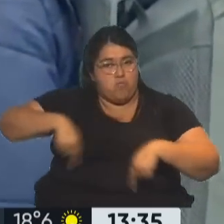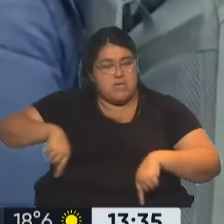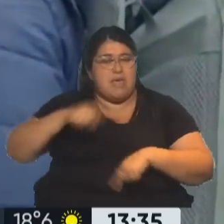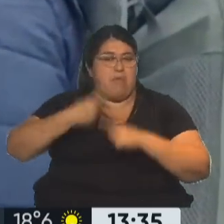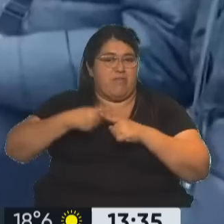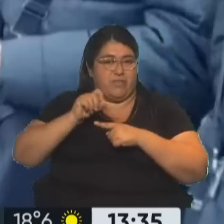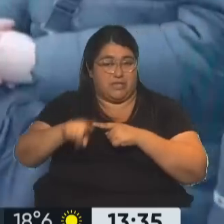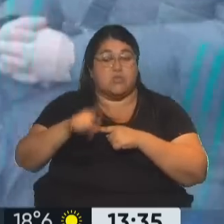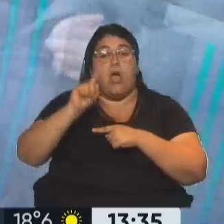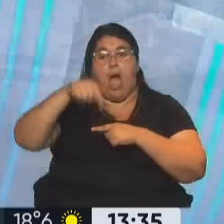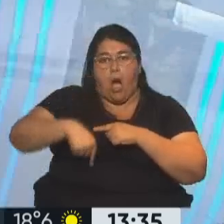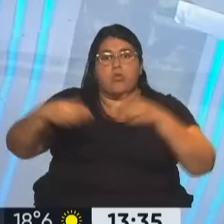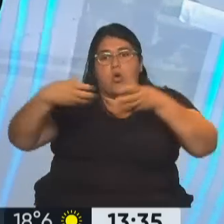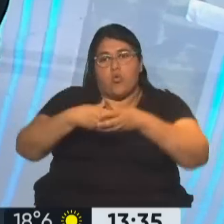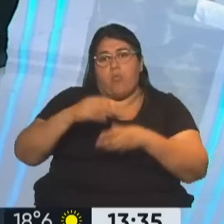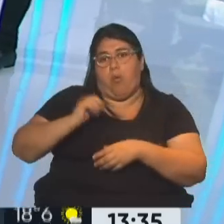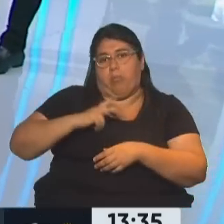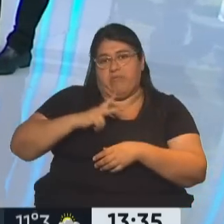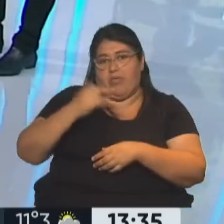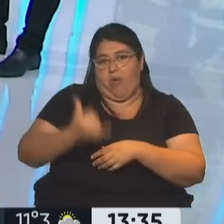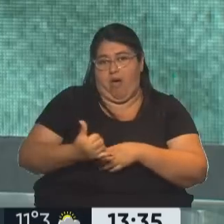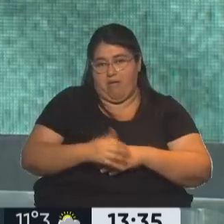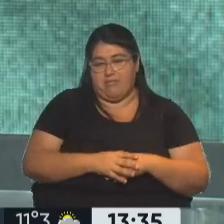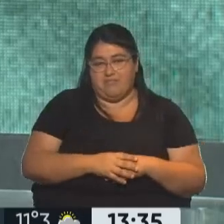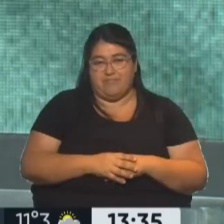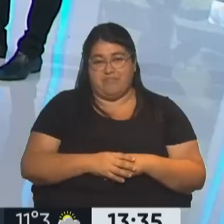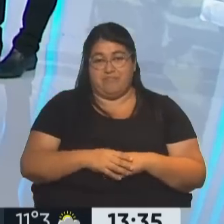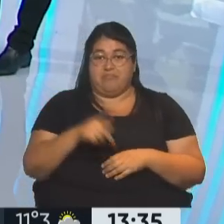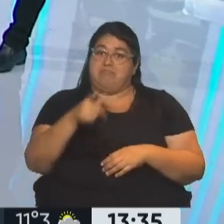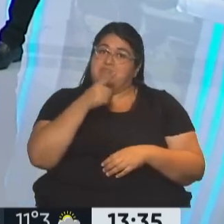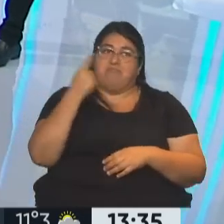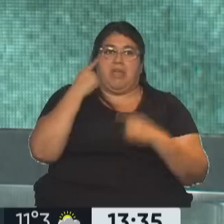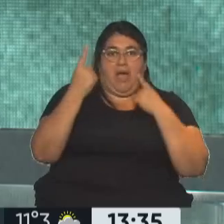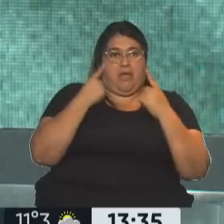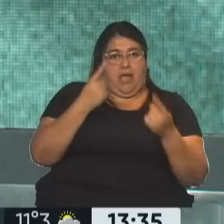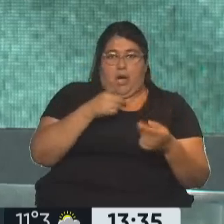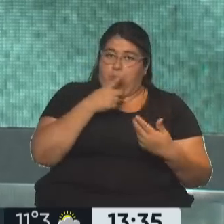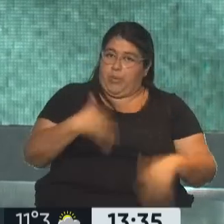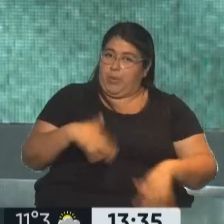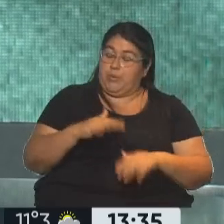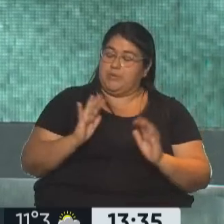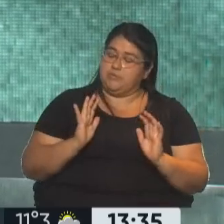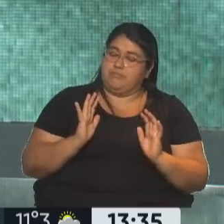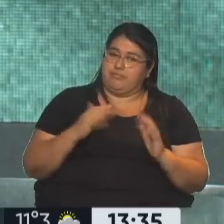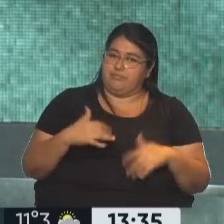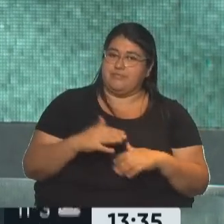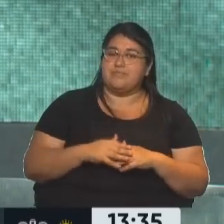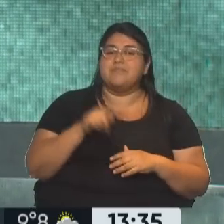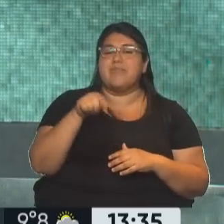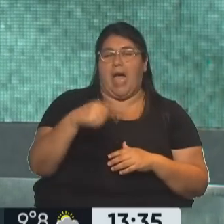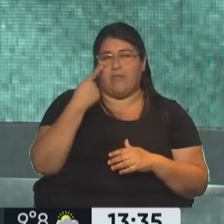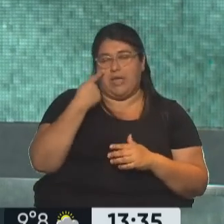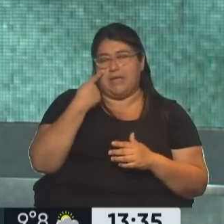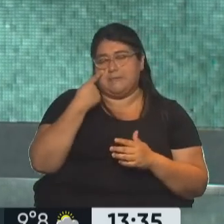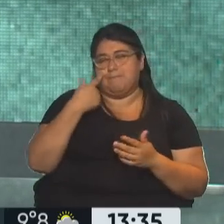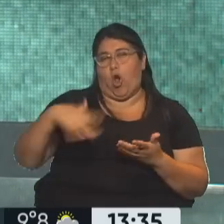un ejército privado. Sí, vamos un emprendedor. Sí. Un emprendedor. Sí, vamos a tratar de poner un poco en contexto,